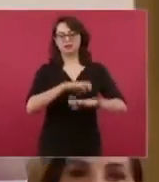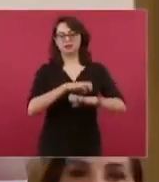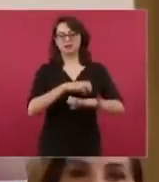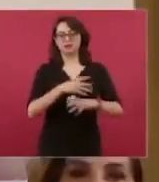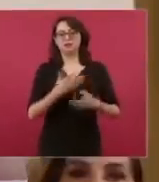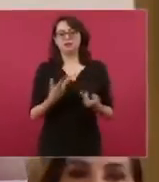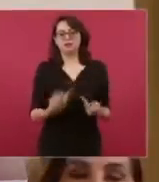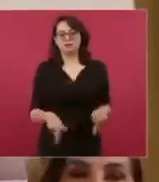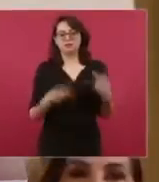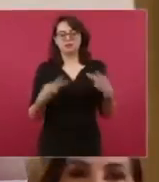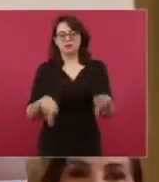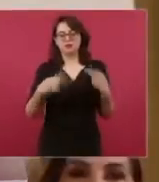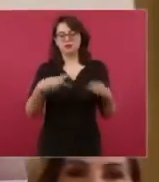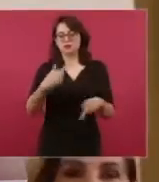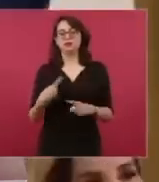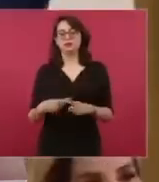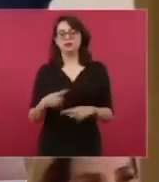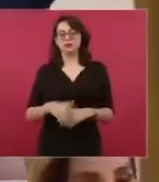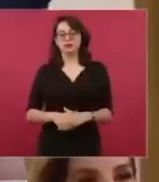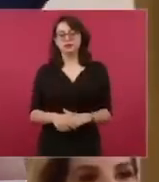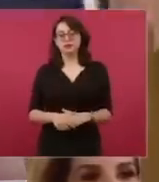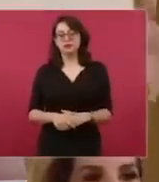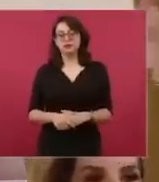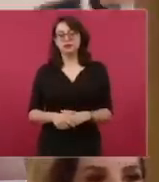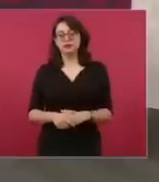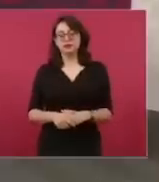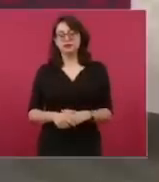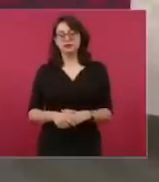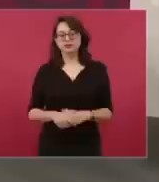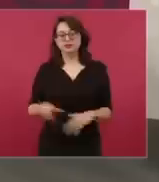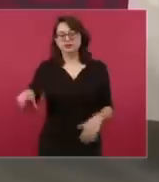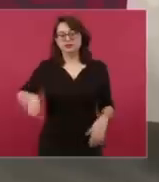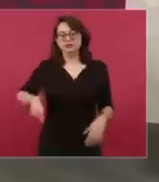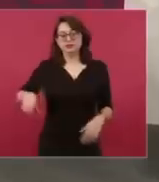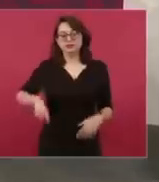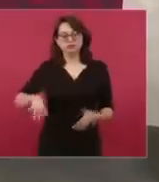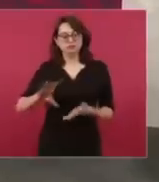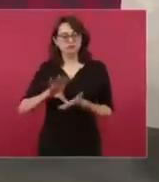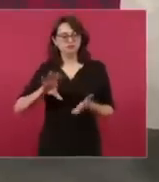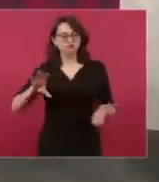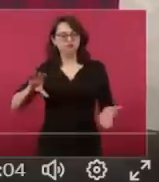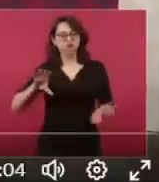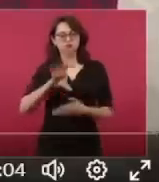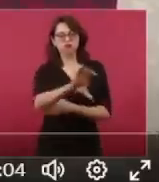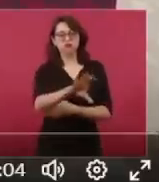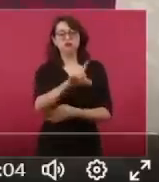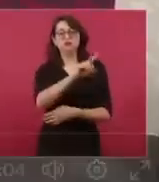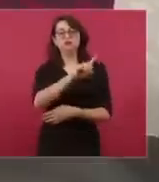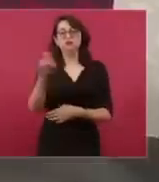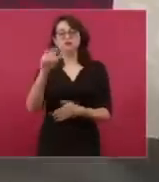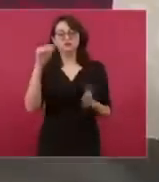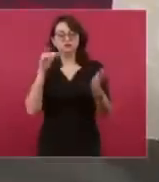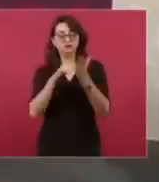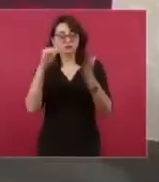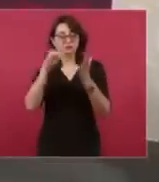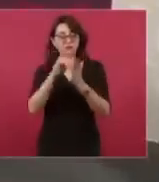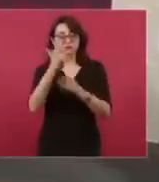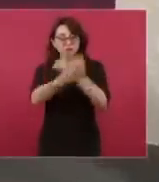más medicinas vendían al gobierno, le vendían al gobierno 100 mil millones de pesos al año.